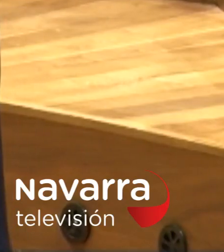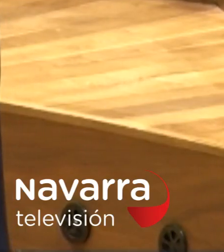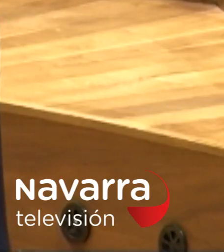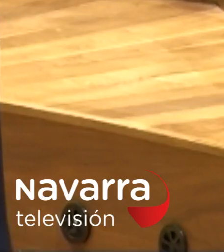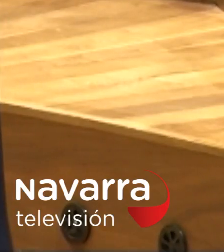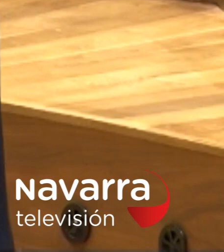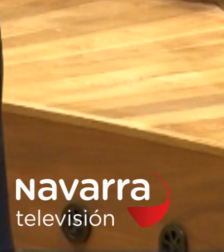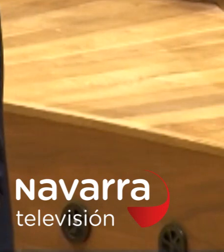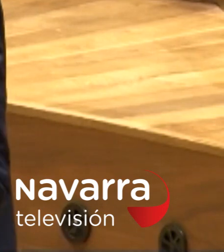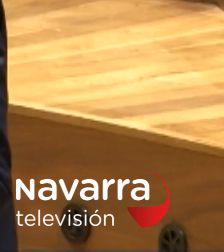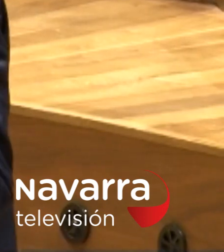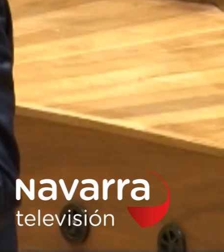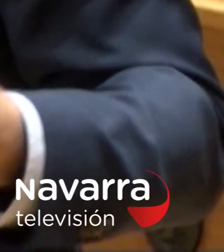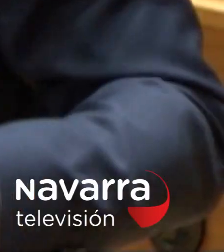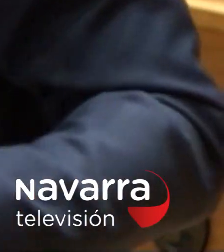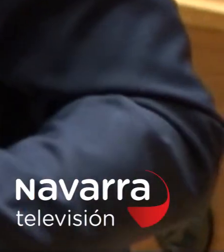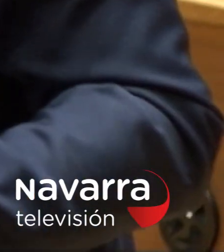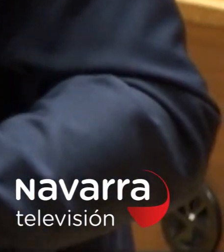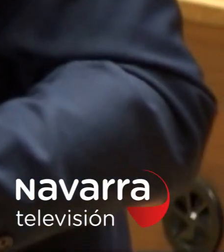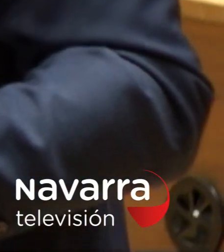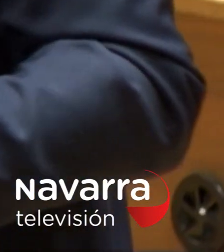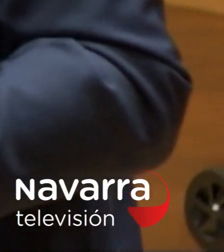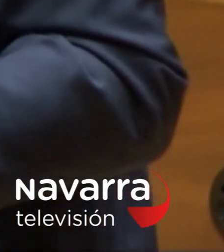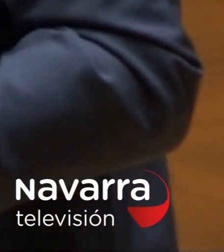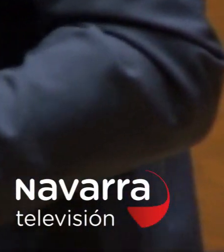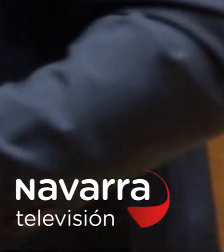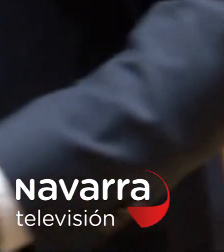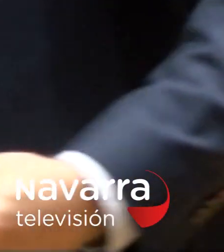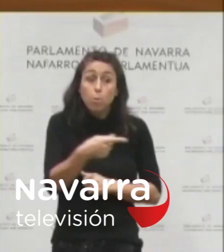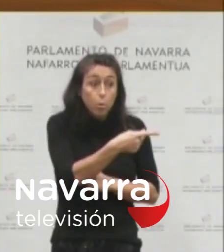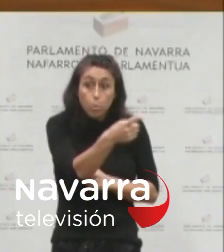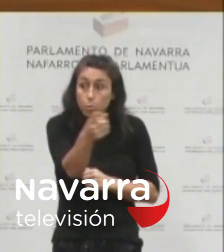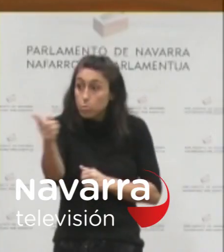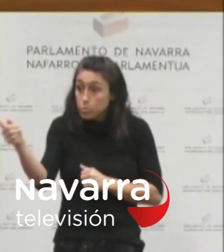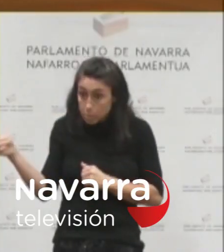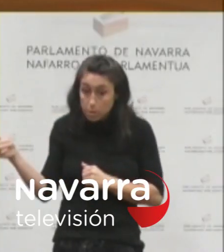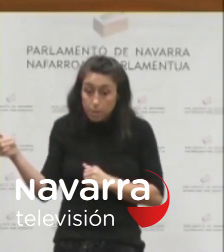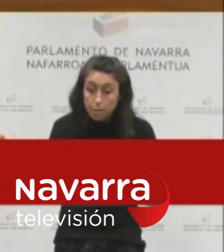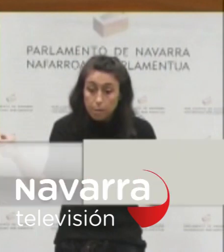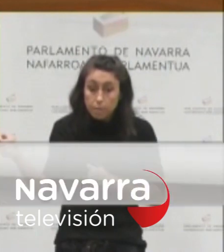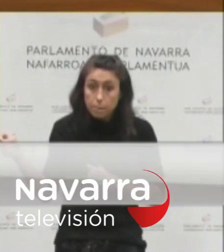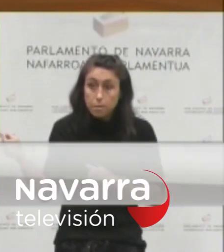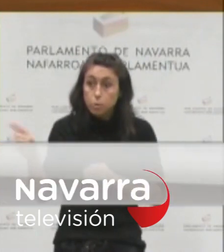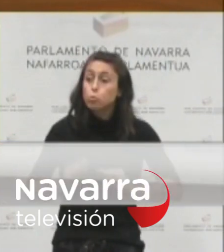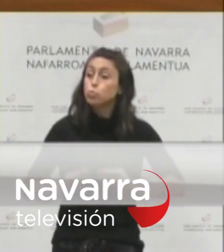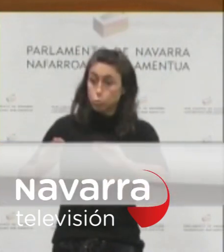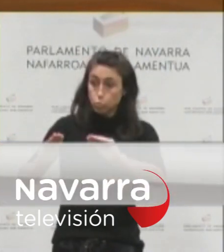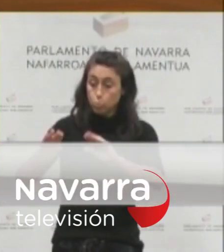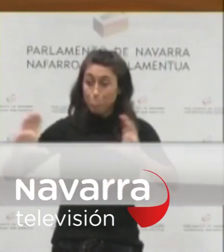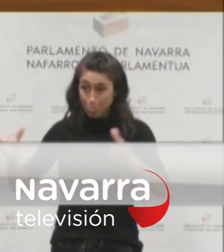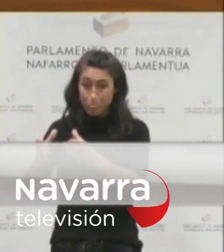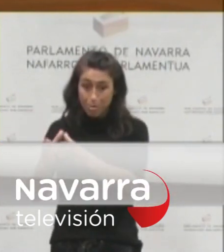debate presupuestario se ha convertido en un debate ideológico, con momentos broncos como estos. Ustedes y su partido